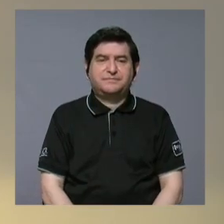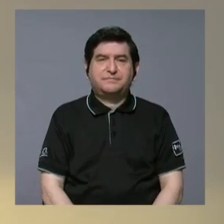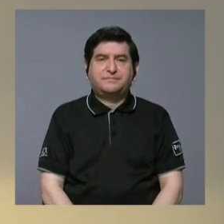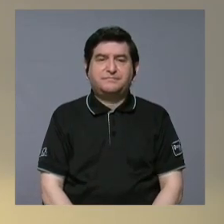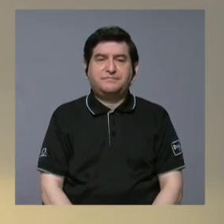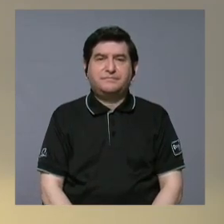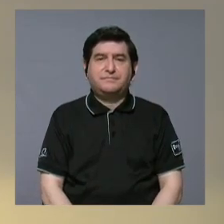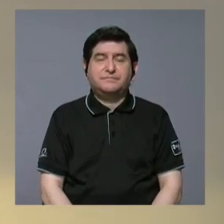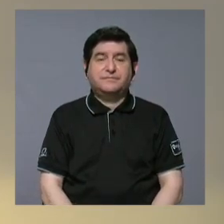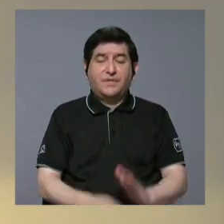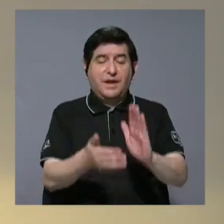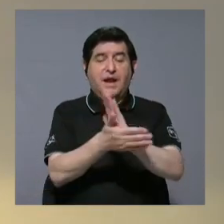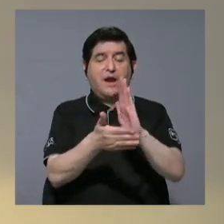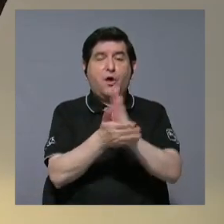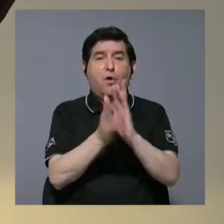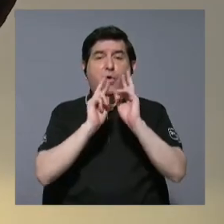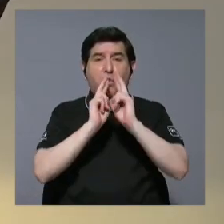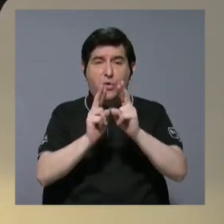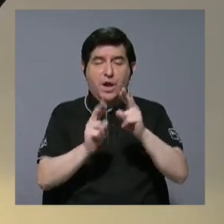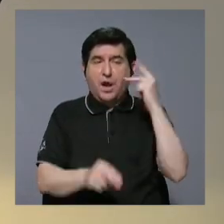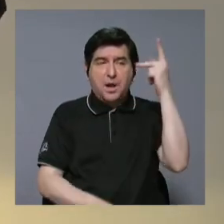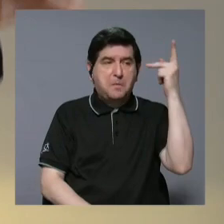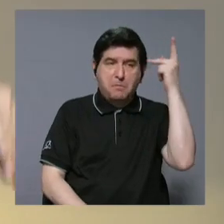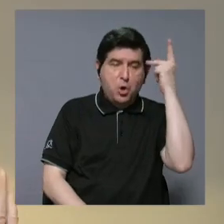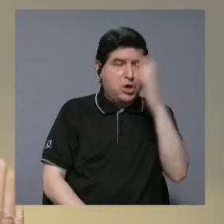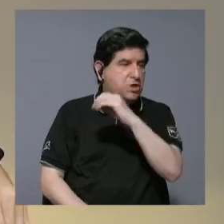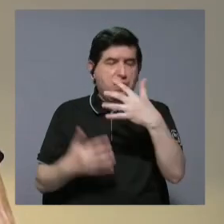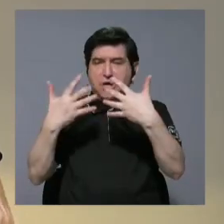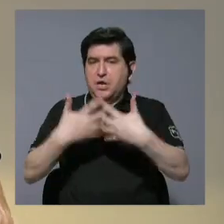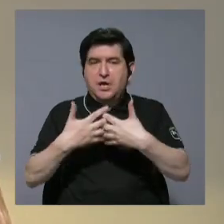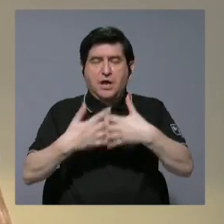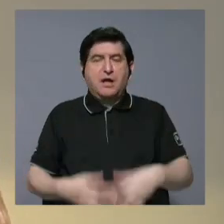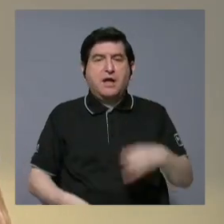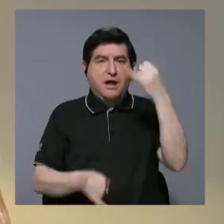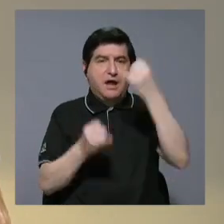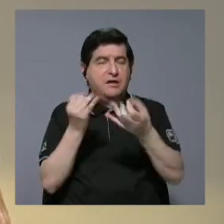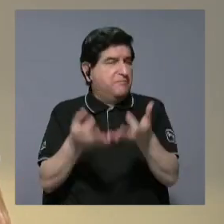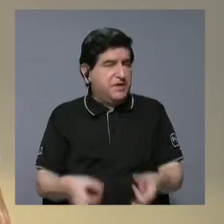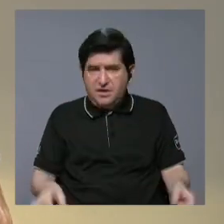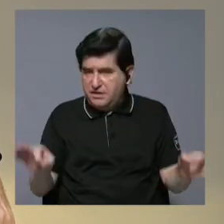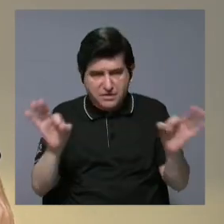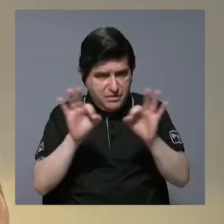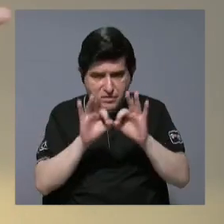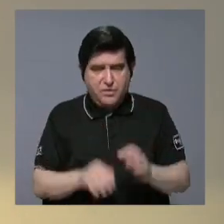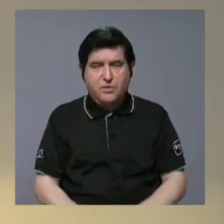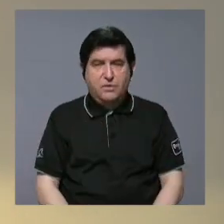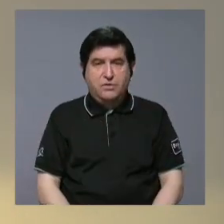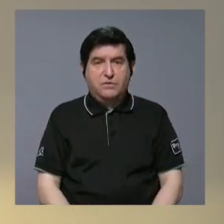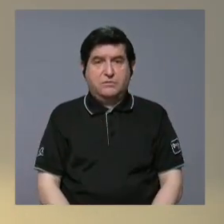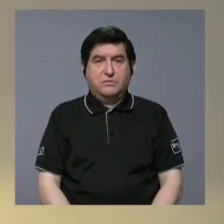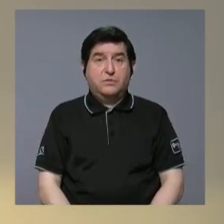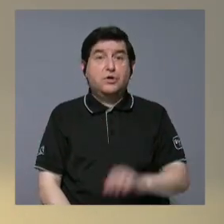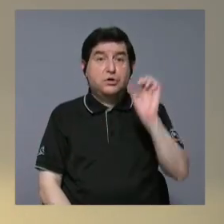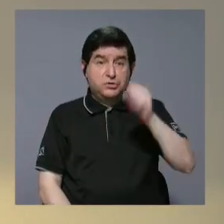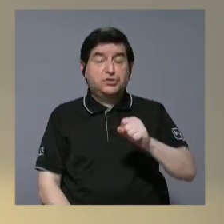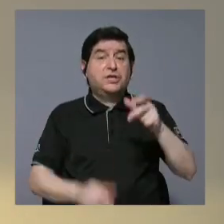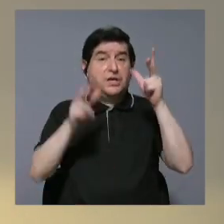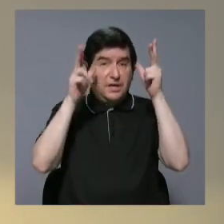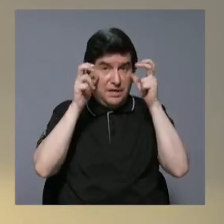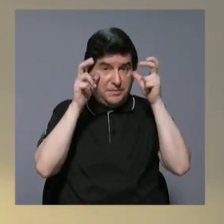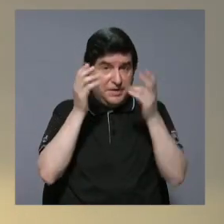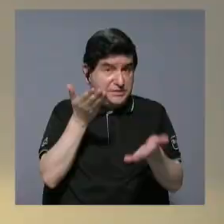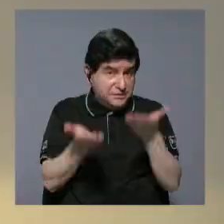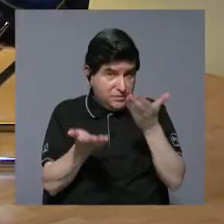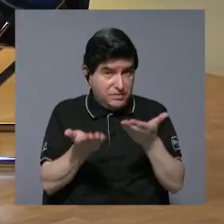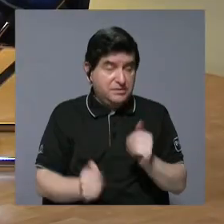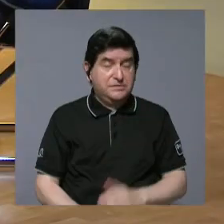la hoja de resultados, ya sea en política o en empresa, a la larga no cuenta tanto como esa percepción. ¿Me equivoco,